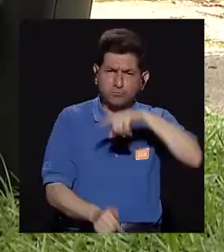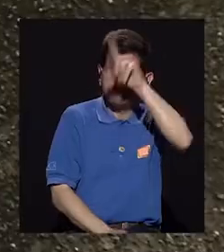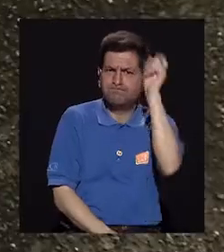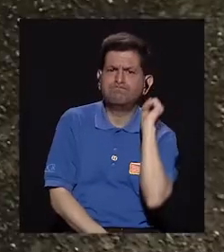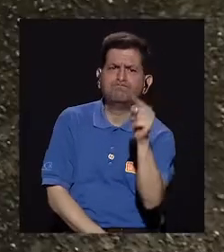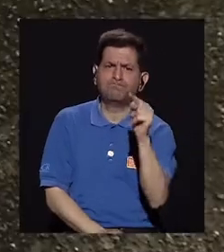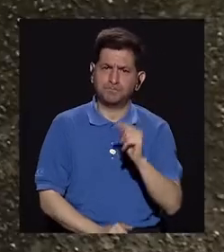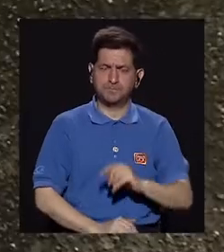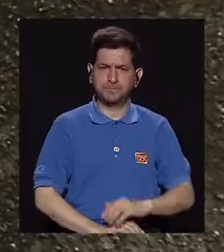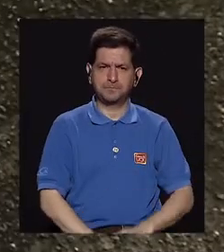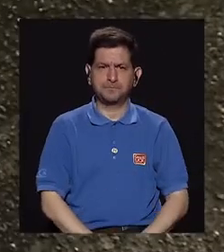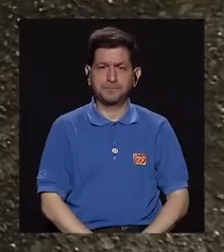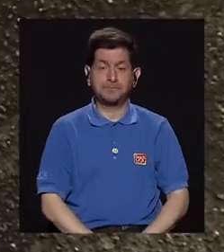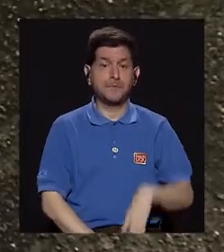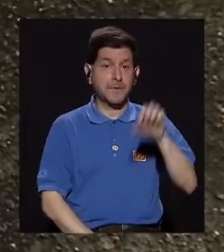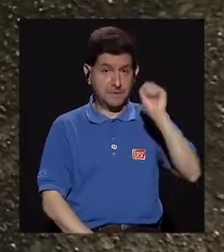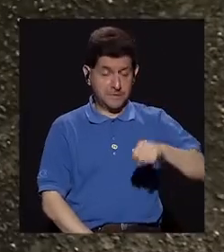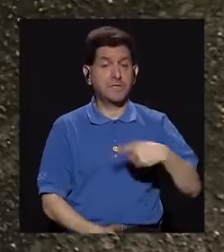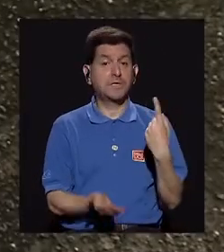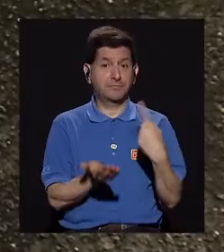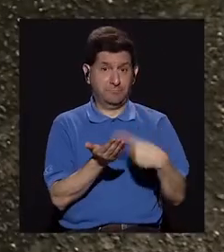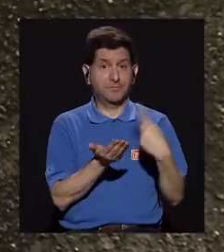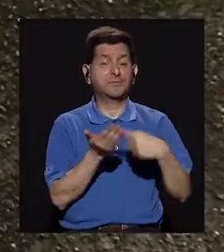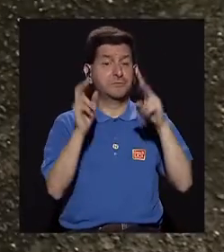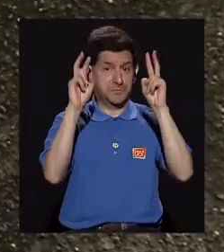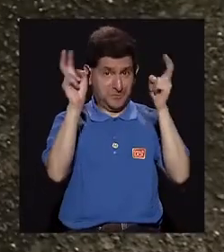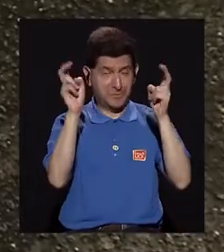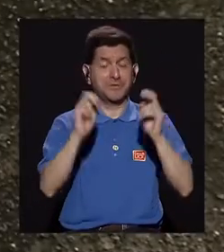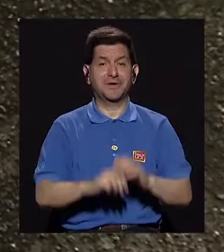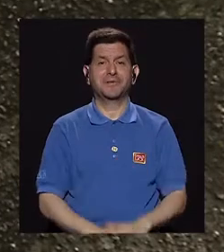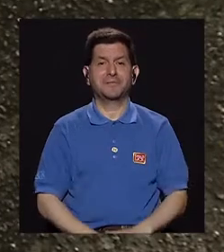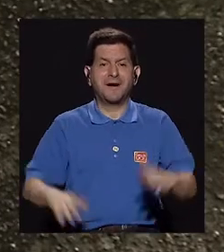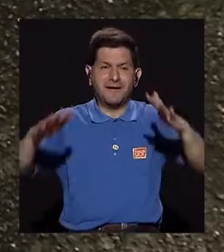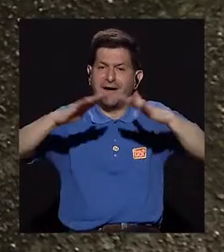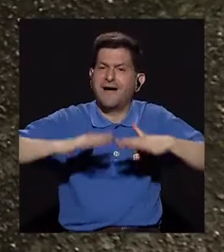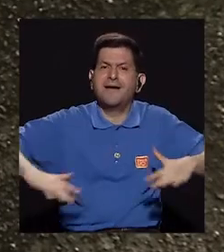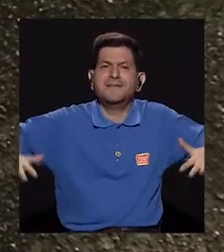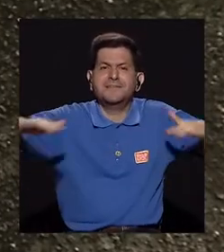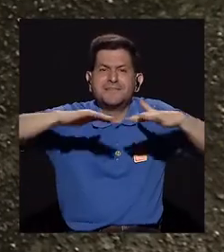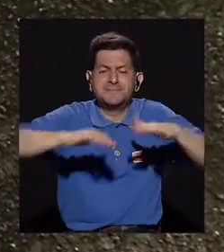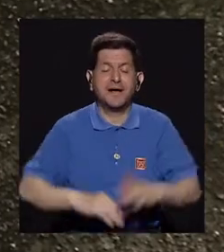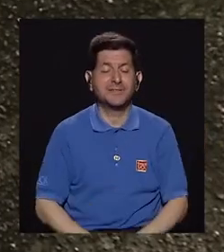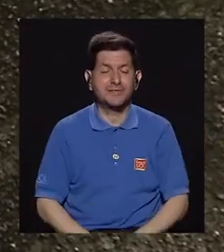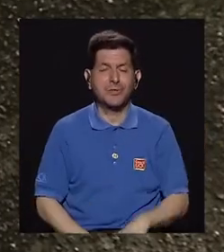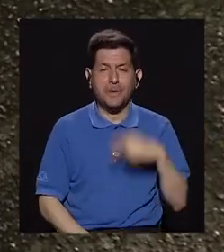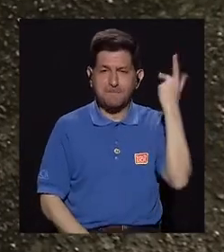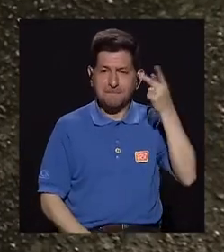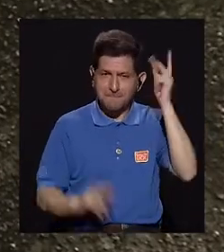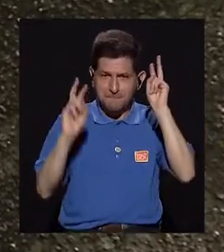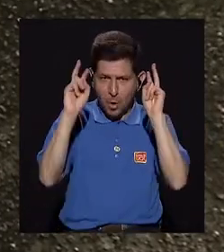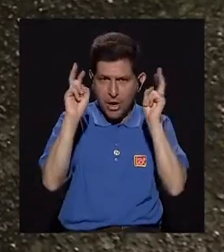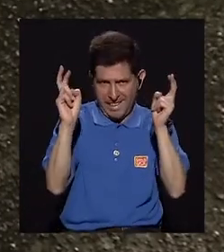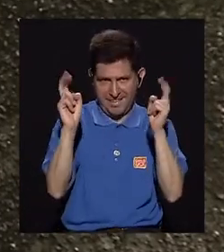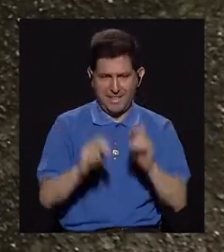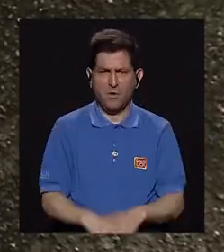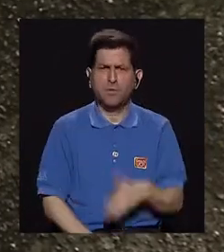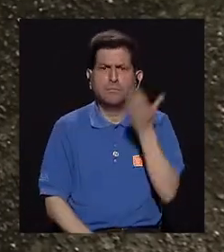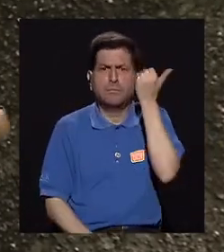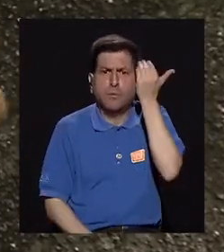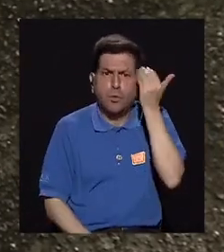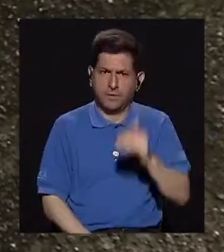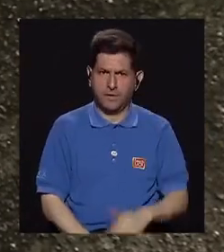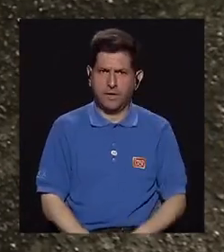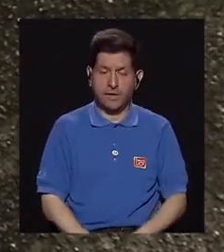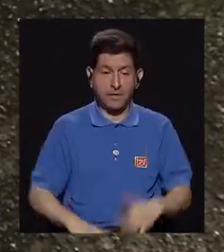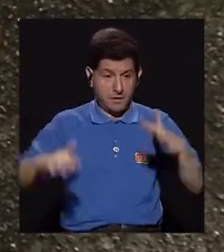hacer. Claro, y es todo un tema, porque como le digo, pues es un espacio muy político, ¿verdad? Político porque es